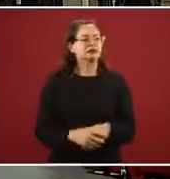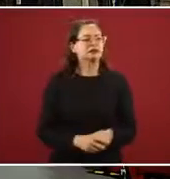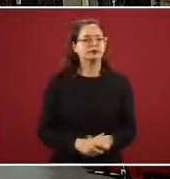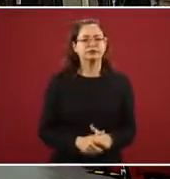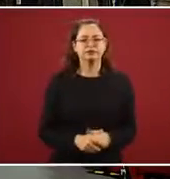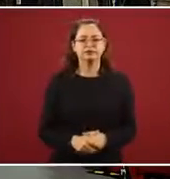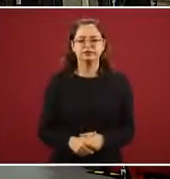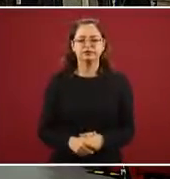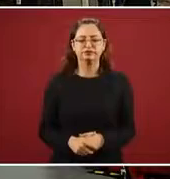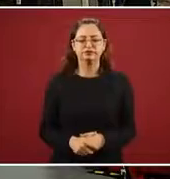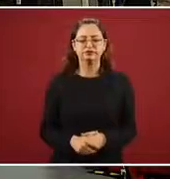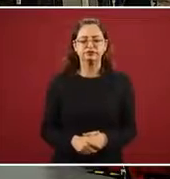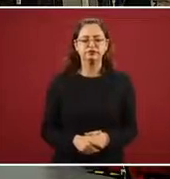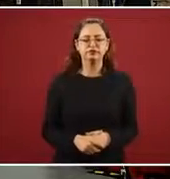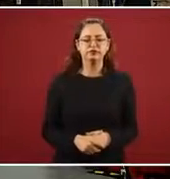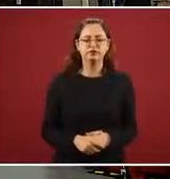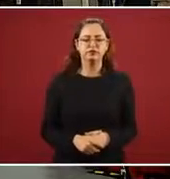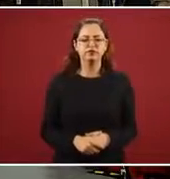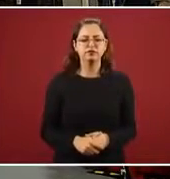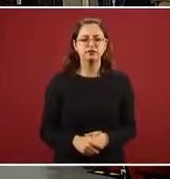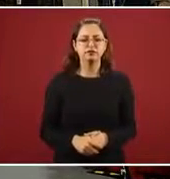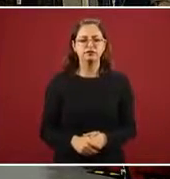medicamentos,